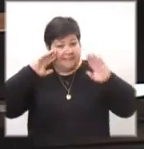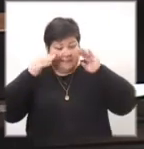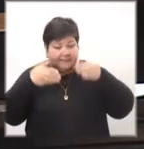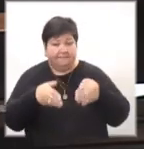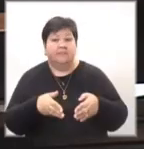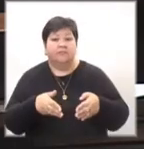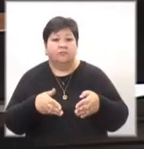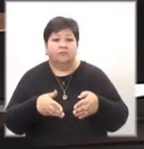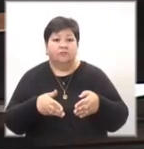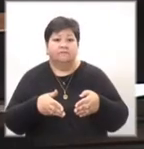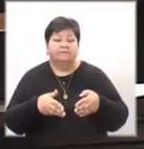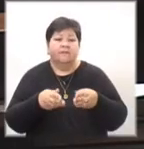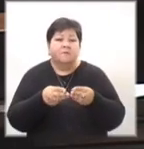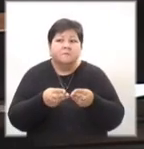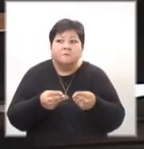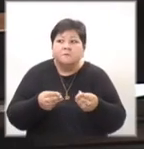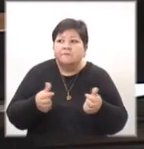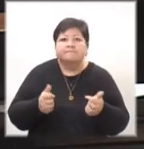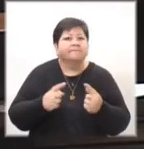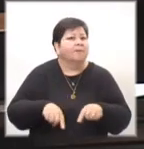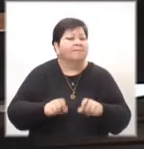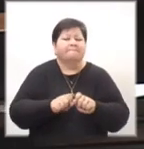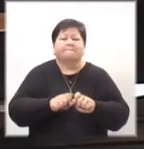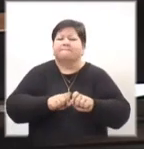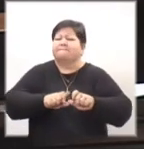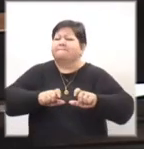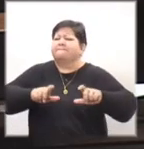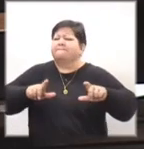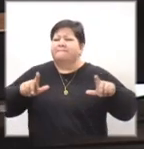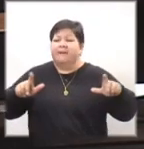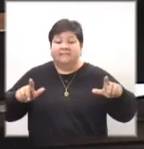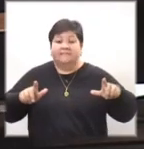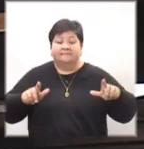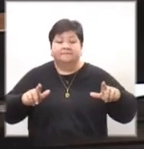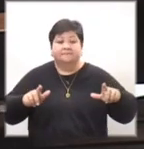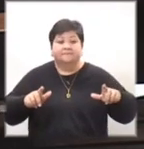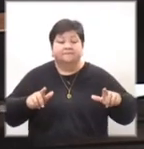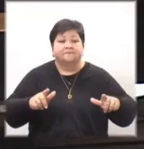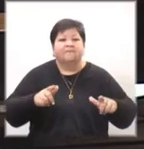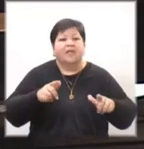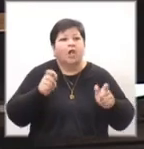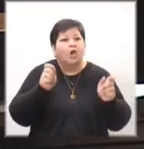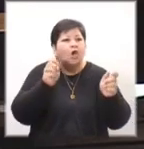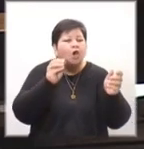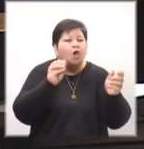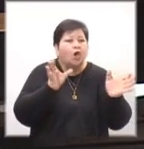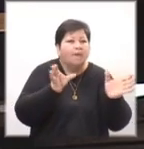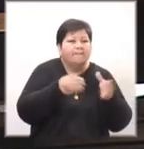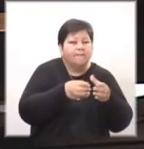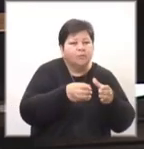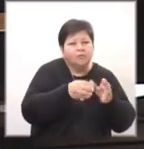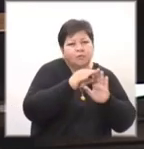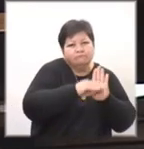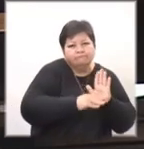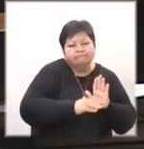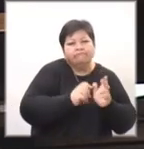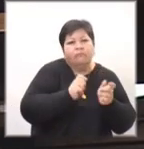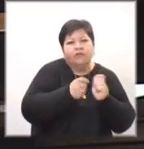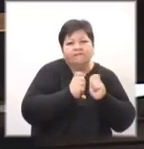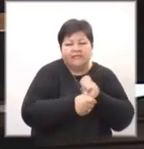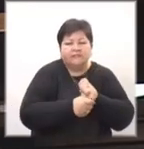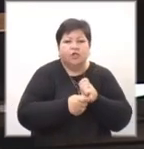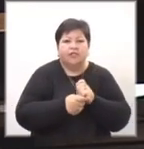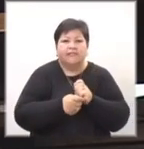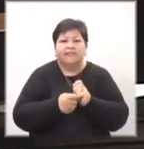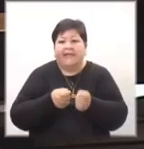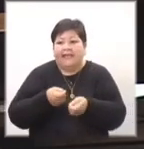de desvanecerse, se amplificó. Se procesaron un conjunto de modificaciones sobre tablas a partir de